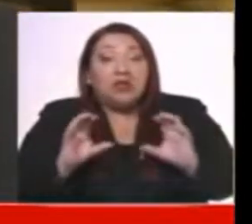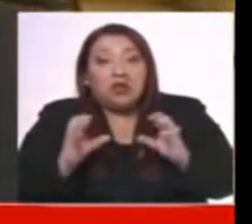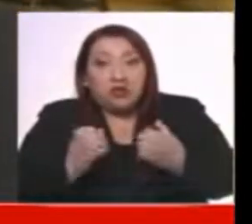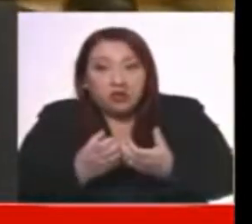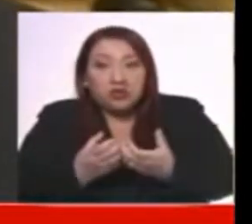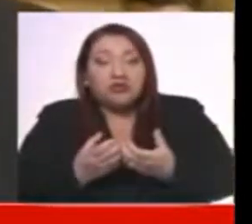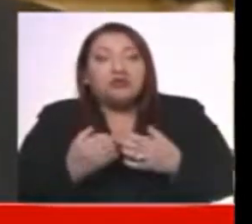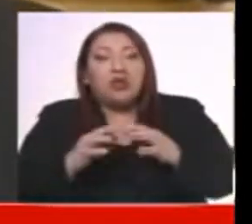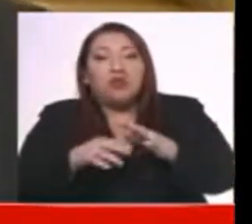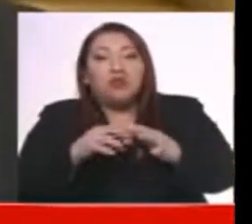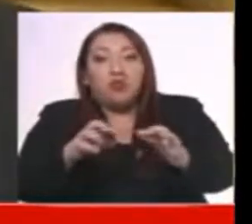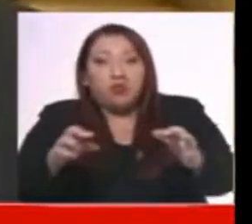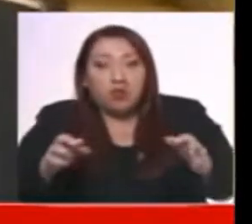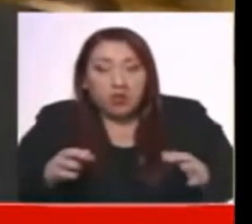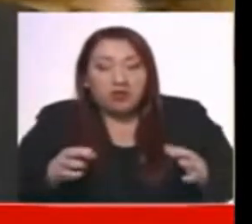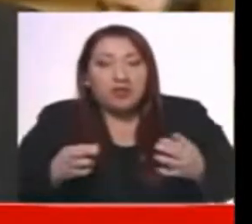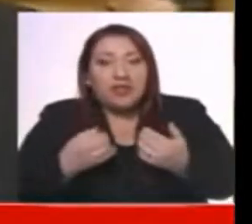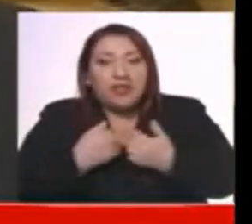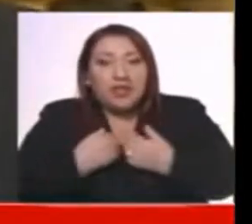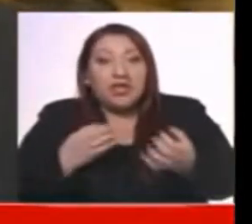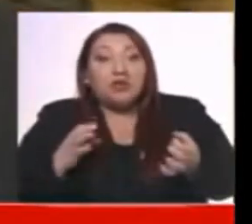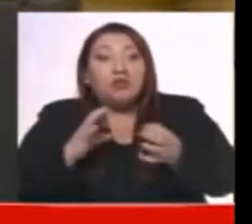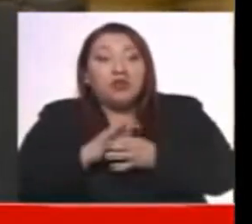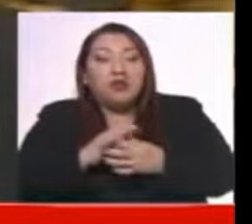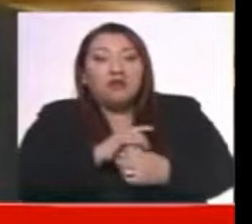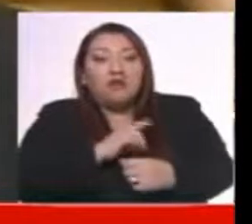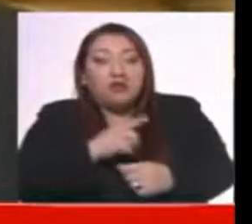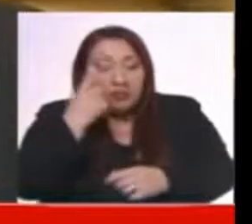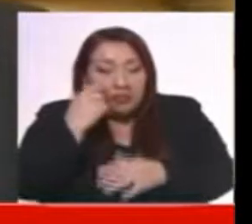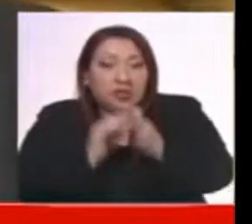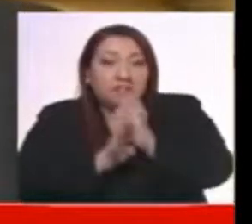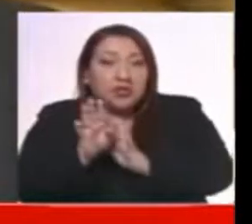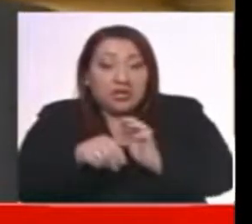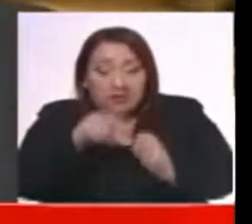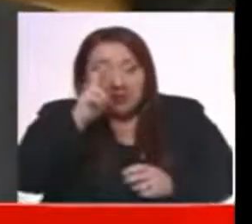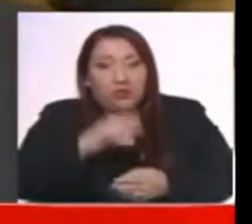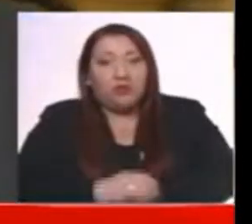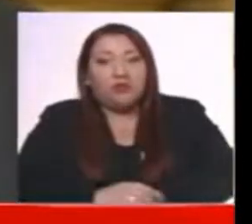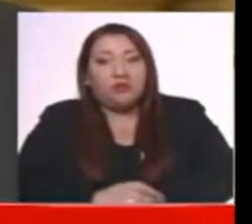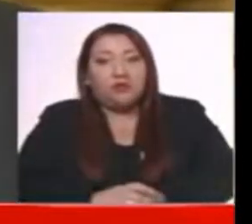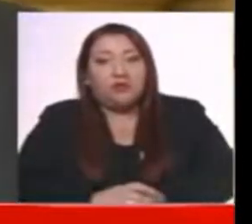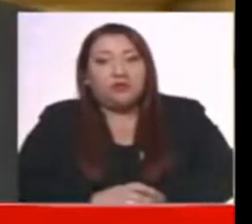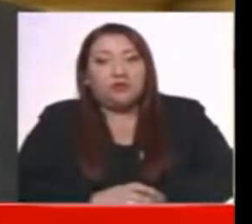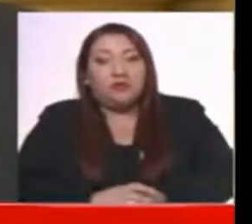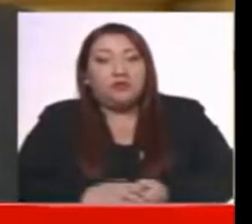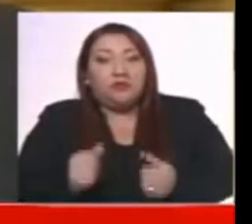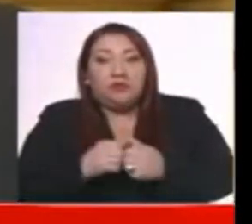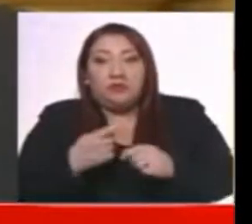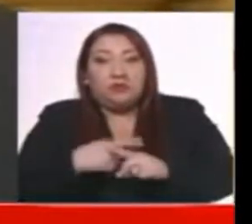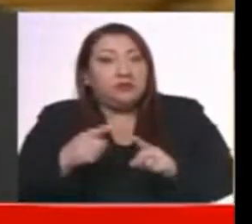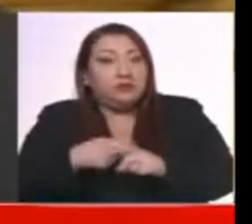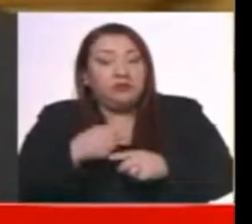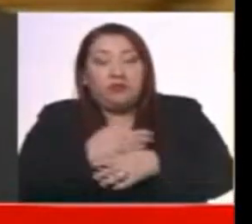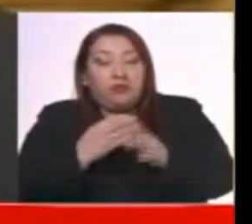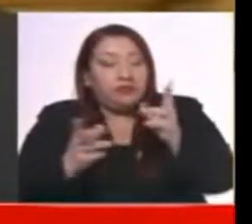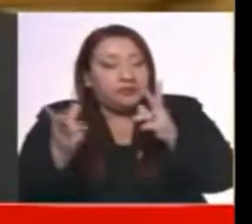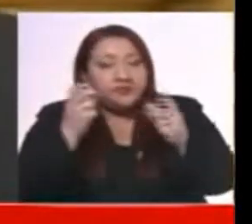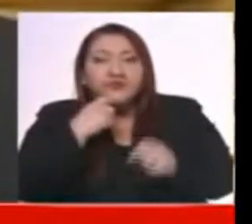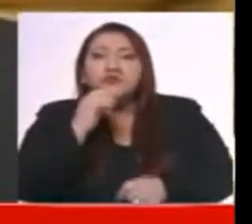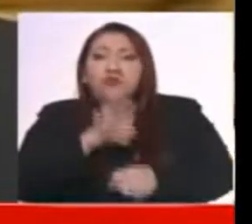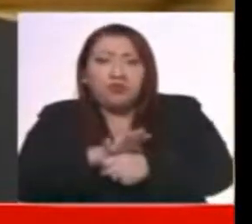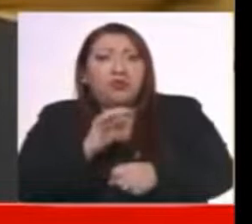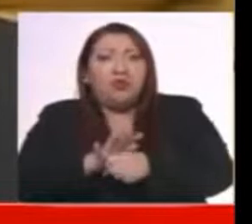la población, a tener que unir esfuerzos para sacar adelante el país. En los diversos sectores hemos escuchado